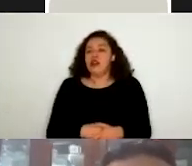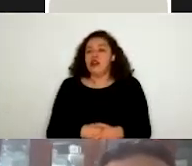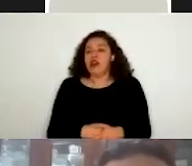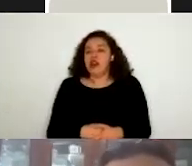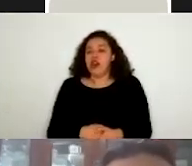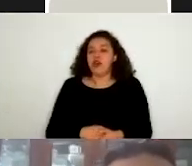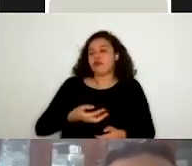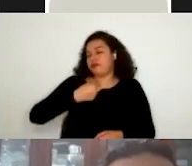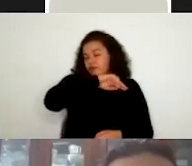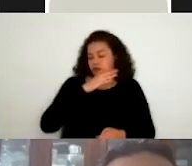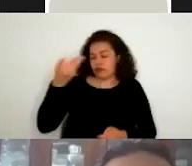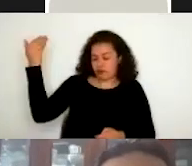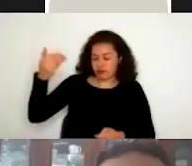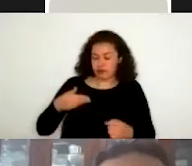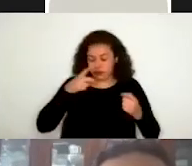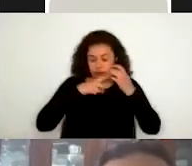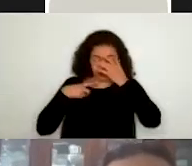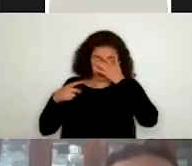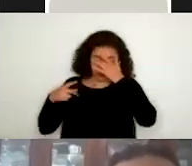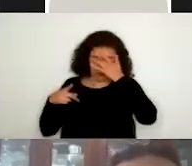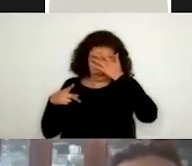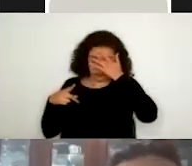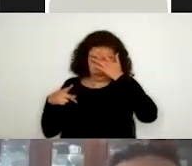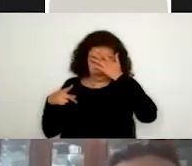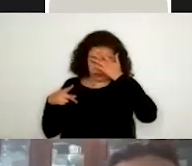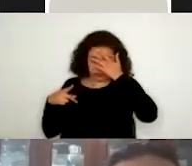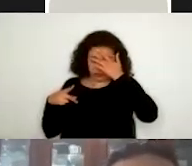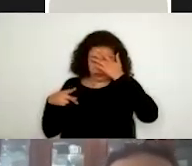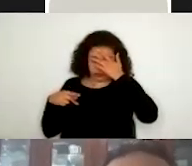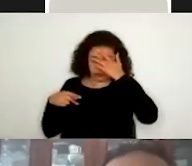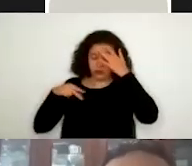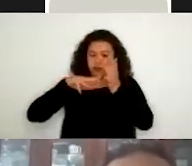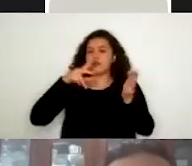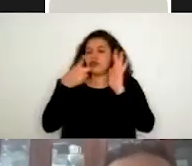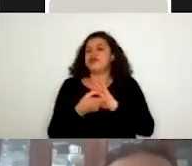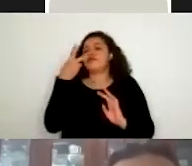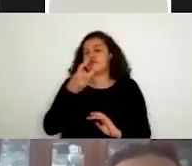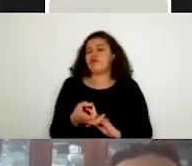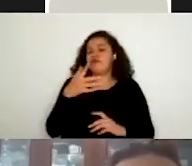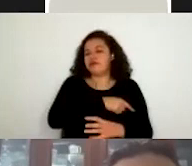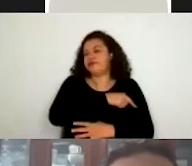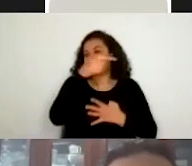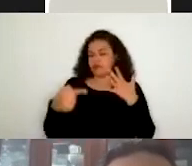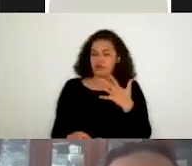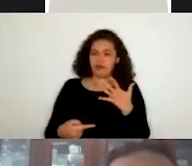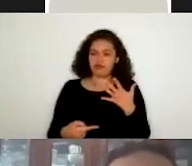que cumplamos con cierta metodología. Nos dan 5 opciones.